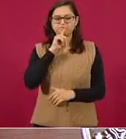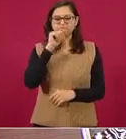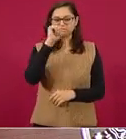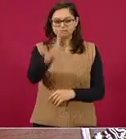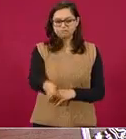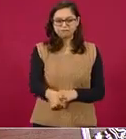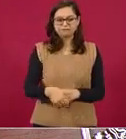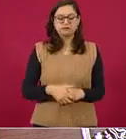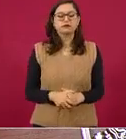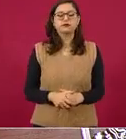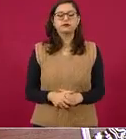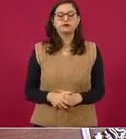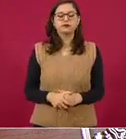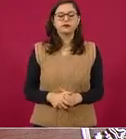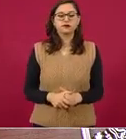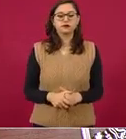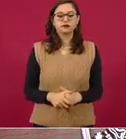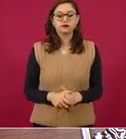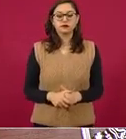Y que